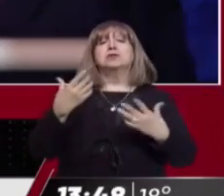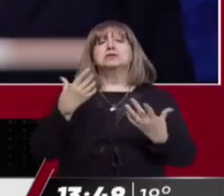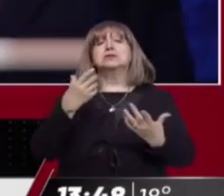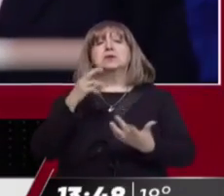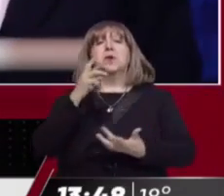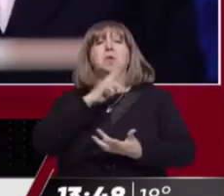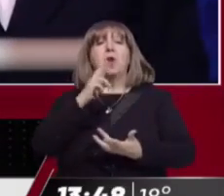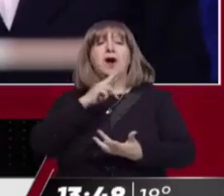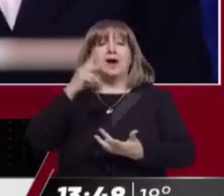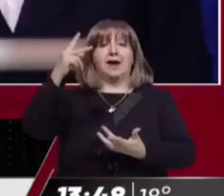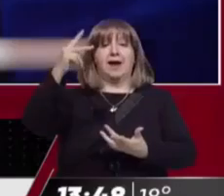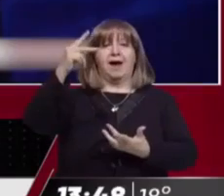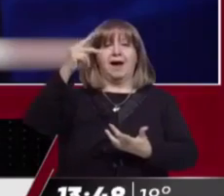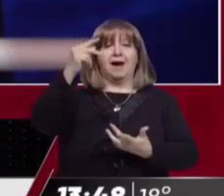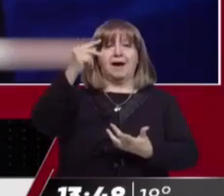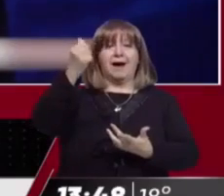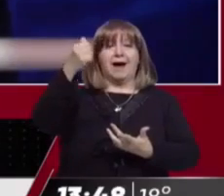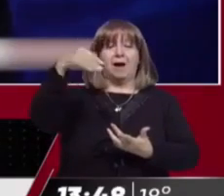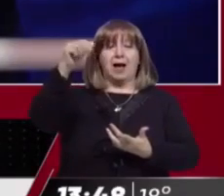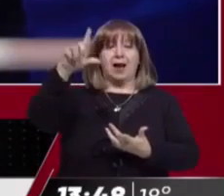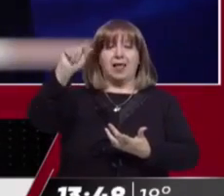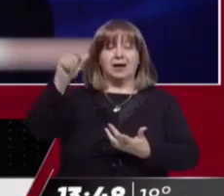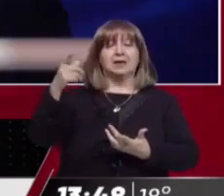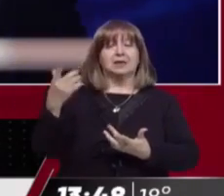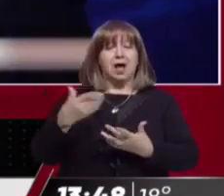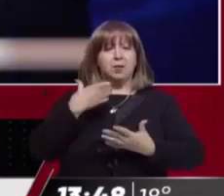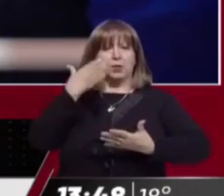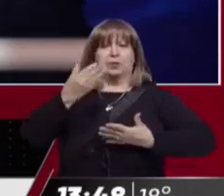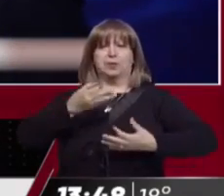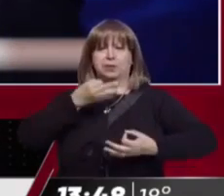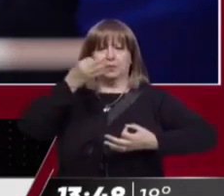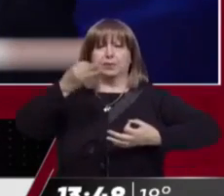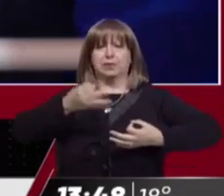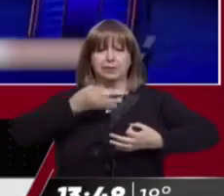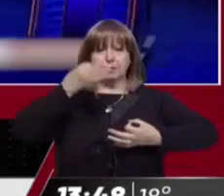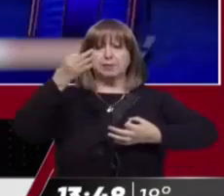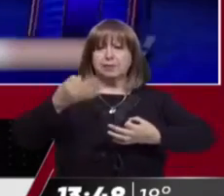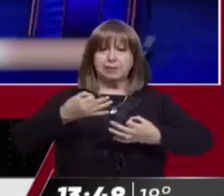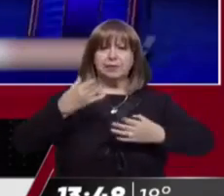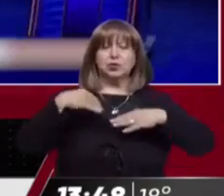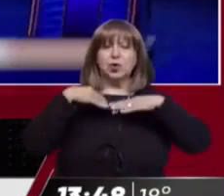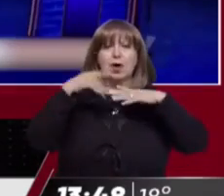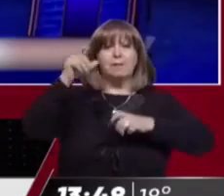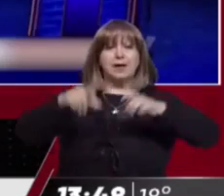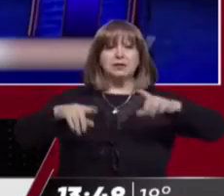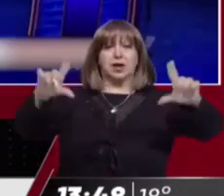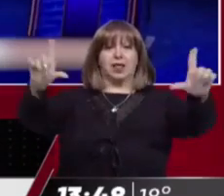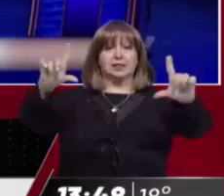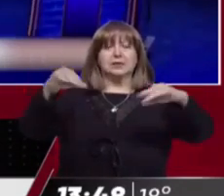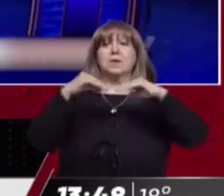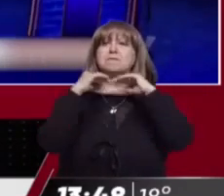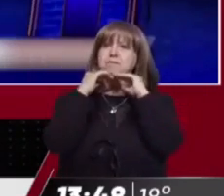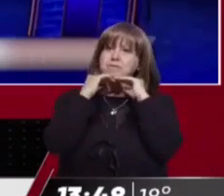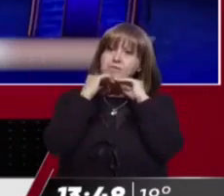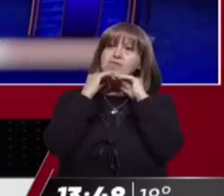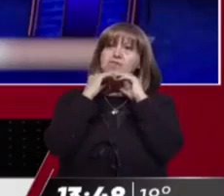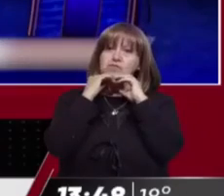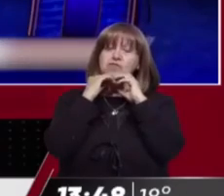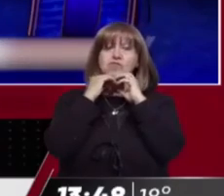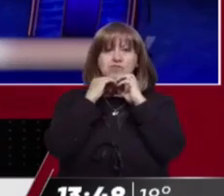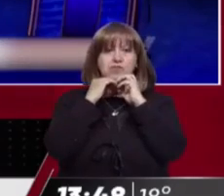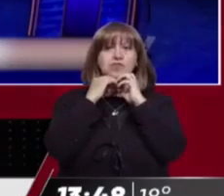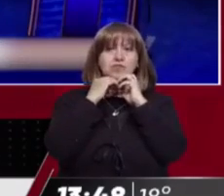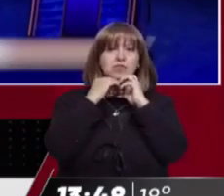recursos Kamala Harris de los que usa Donald Trump, Adrián, habitualmente, como el de ser contundente en